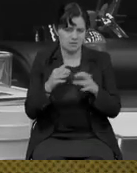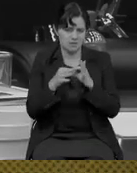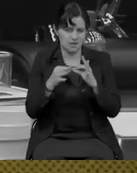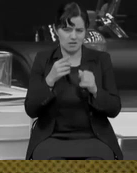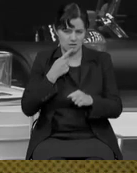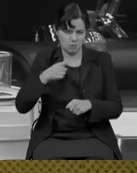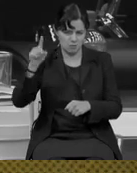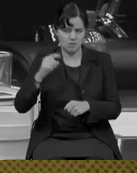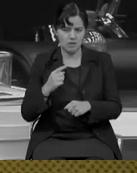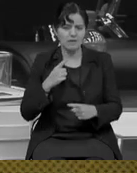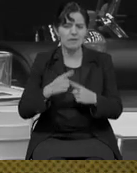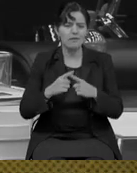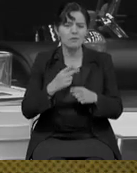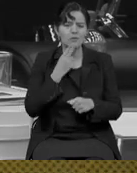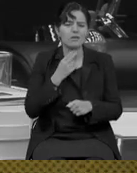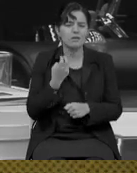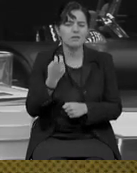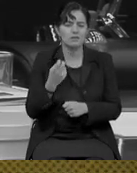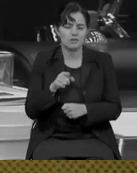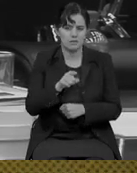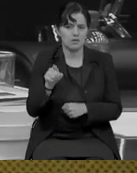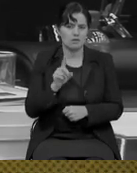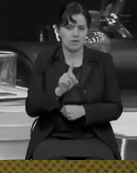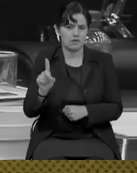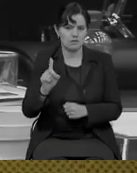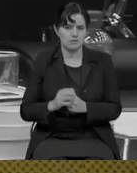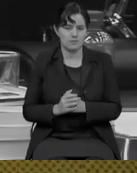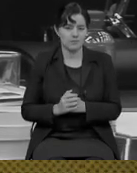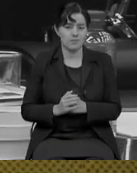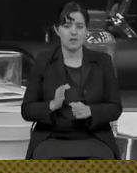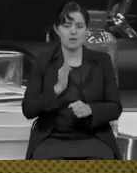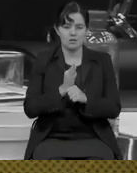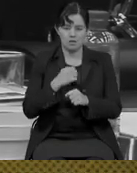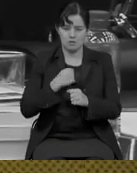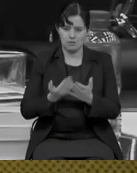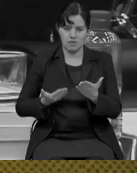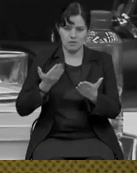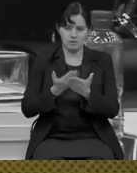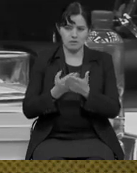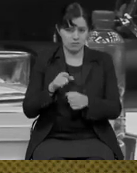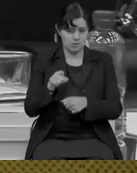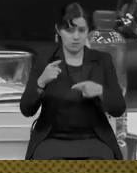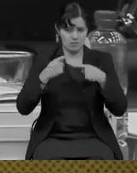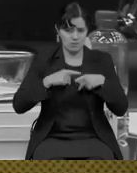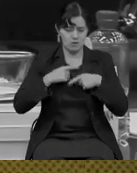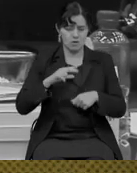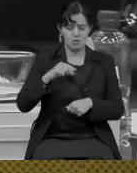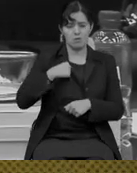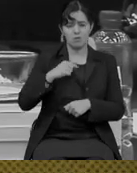son ellos, la coalición de la derecha. Y lo que estoy planteando es que nadie se podría oponer a esto.